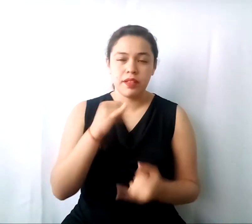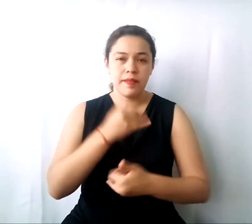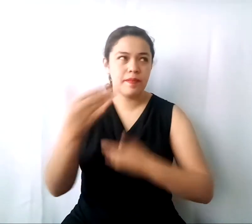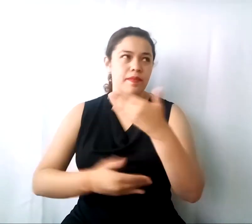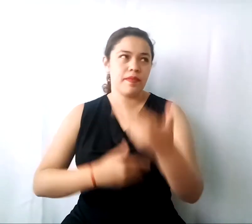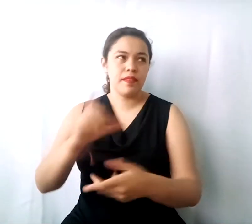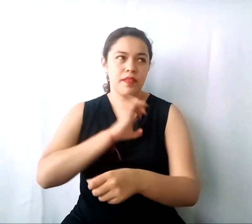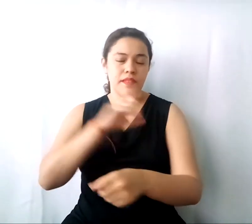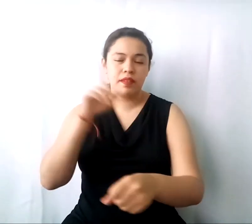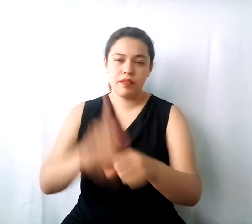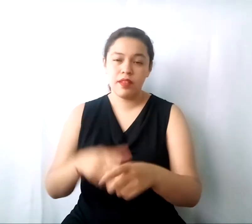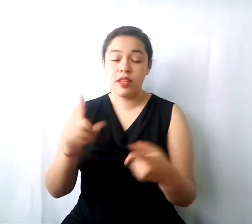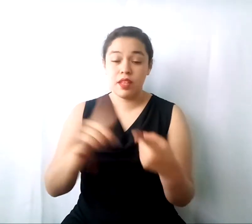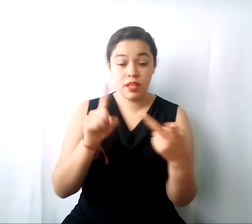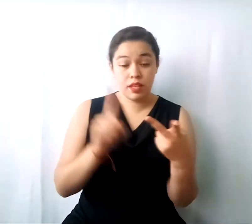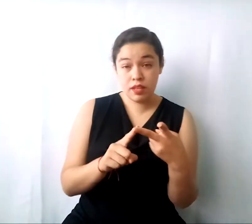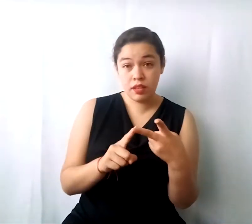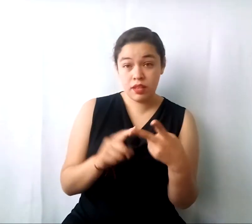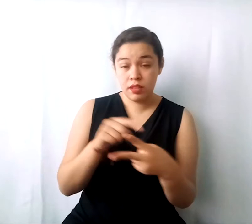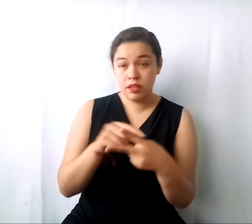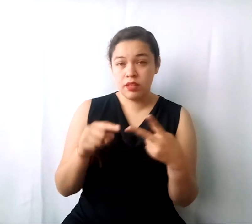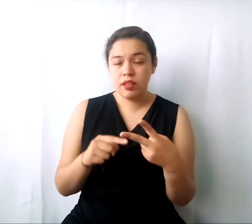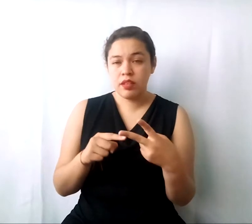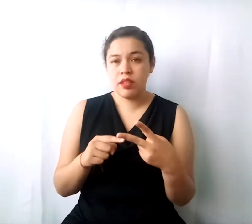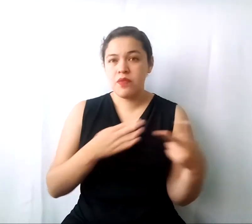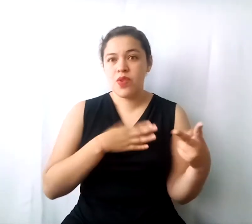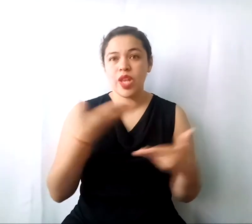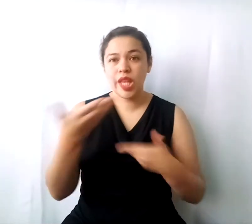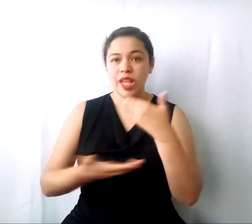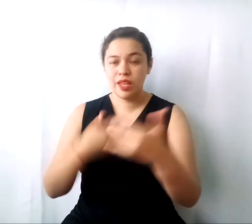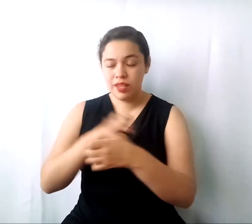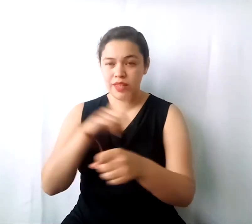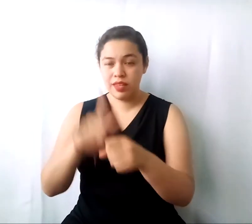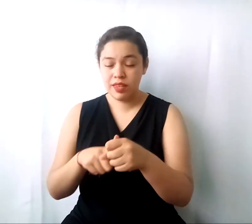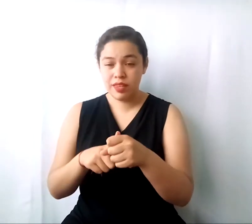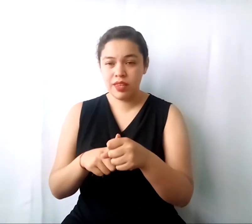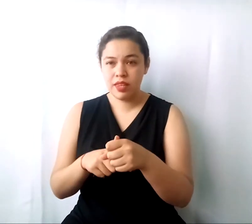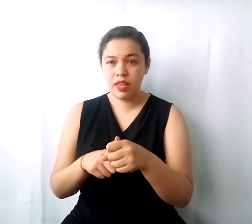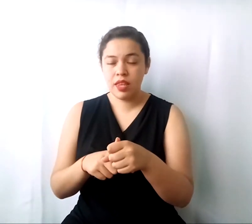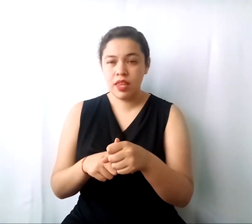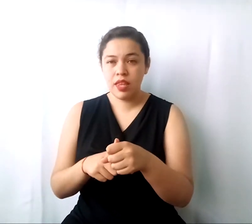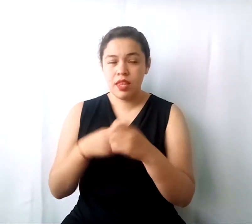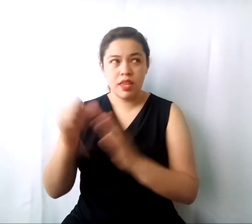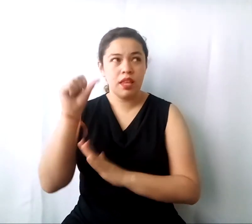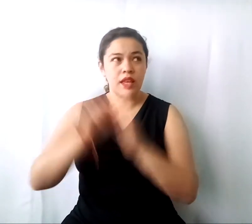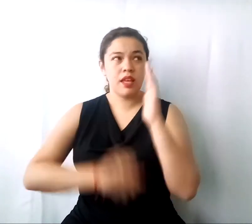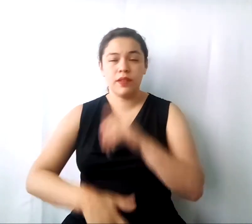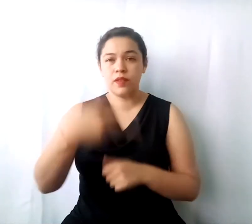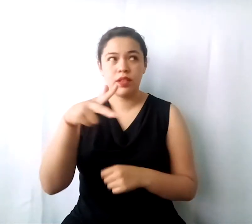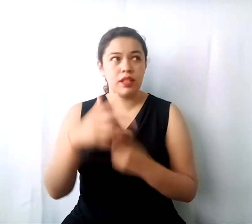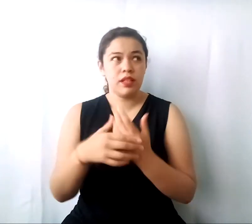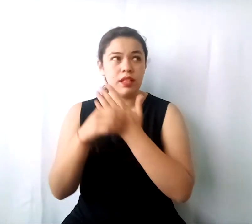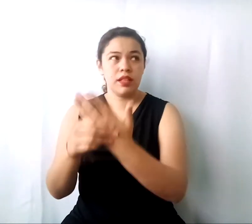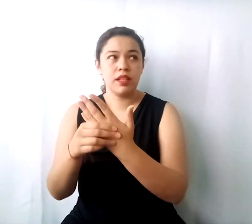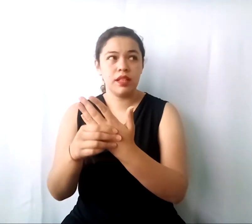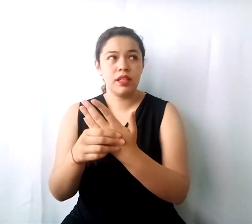especializados, en los dos casos, es que, bueno, más bien en los servicios especializados a los que se refiere el artículo 13,